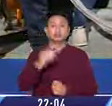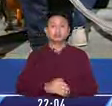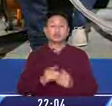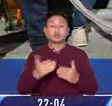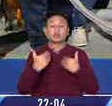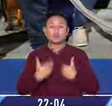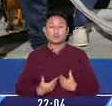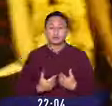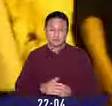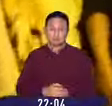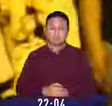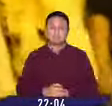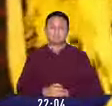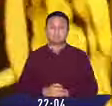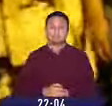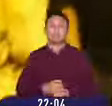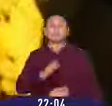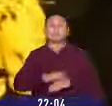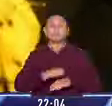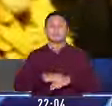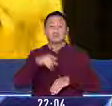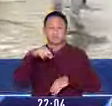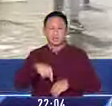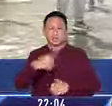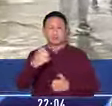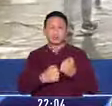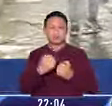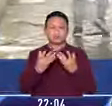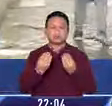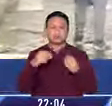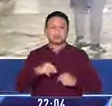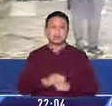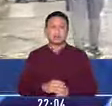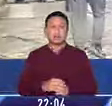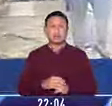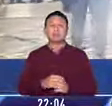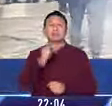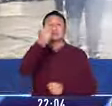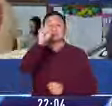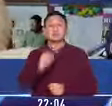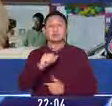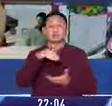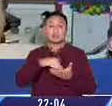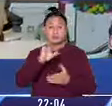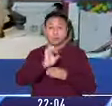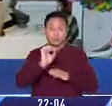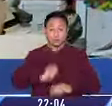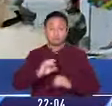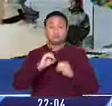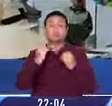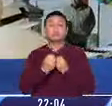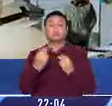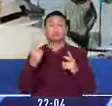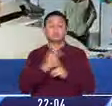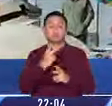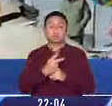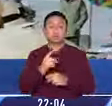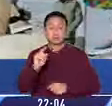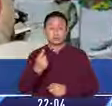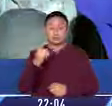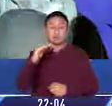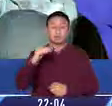y espíritu. Debido a la creciente ola de inseguridad que atraviesa la sierra centro del Ecuador, las organizaciones de primer y